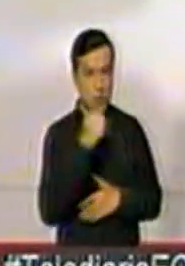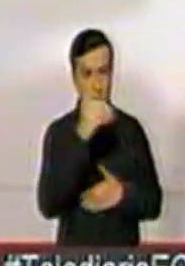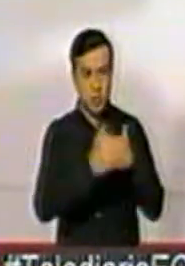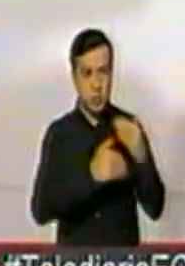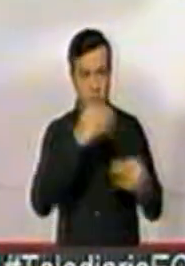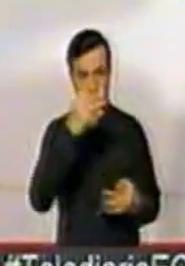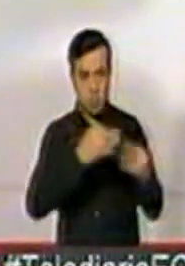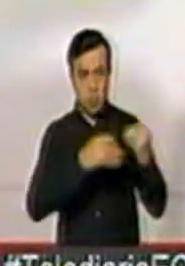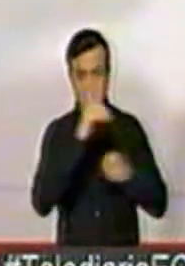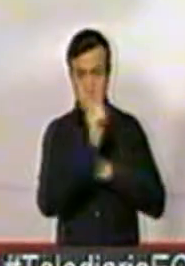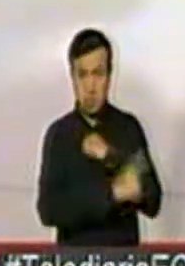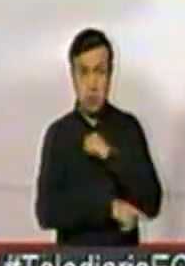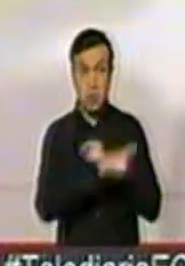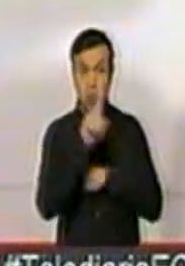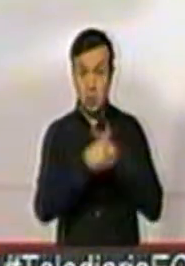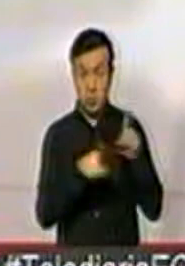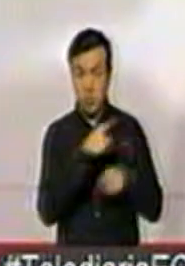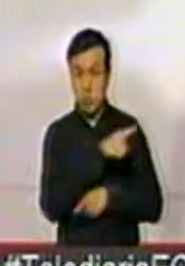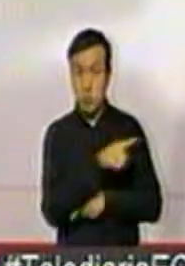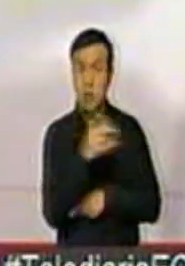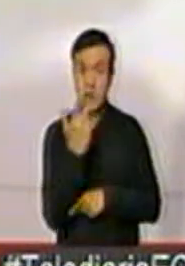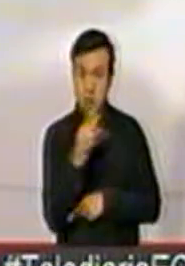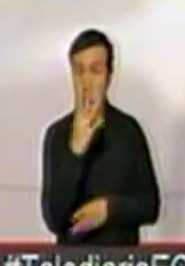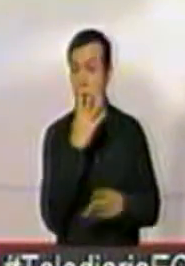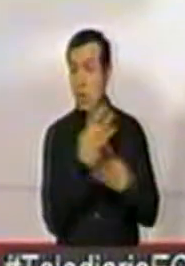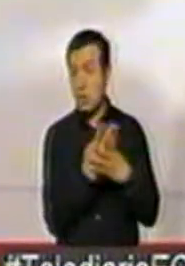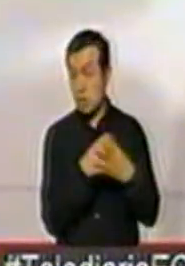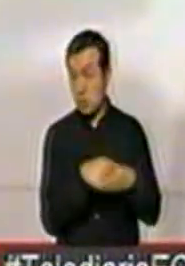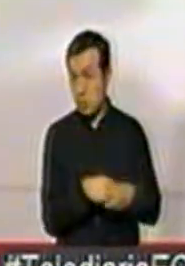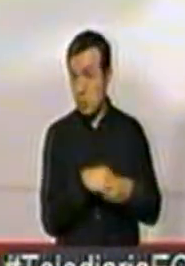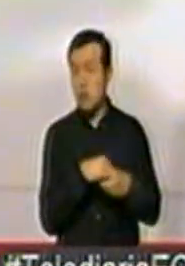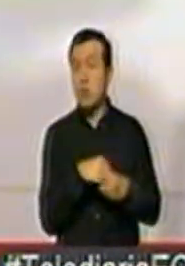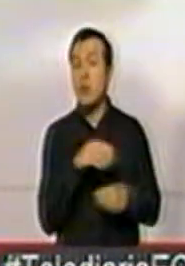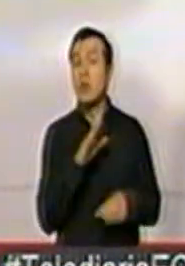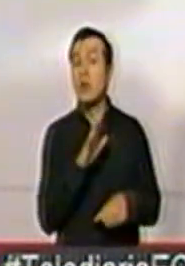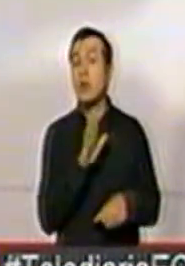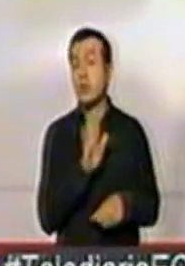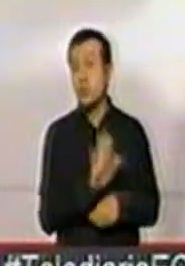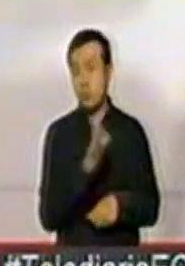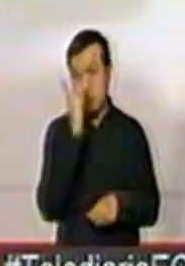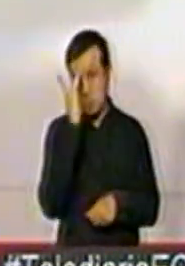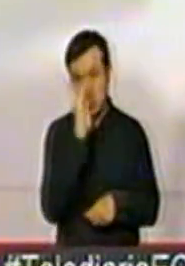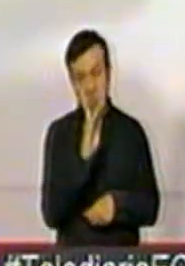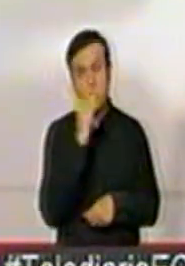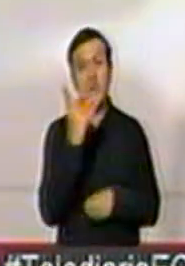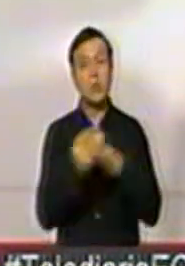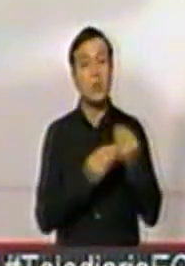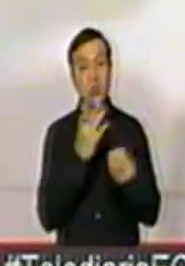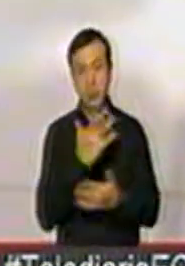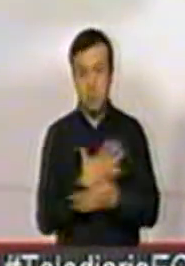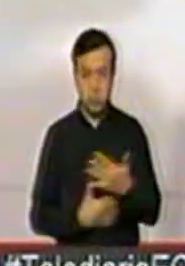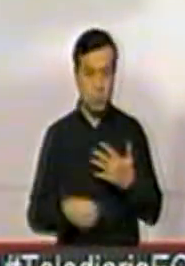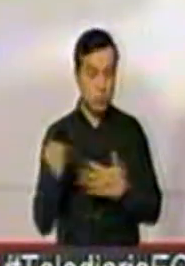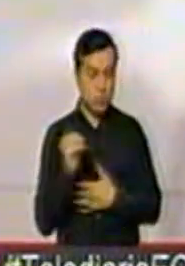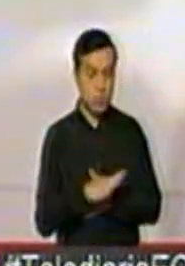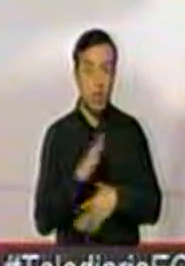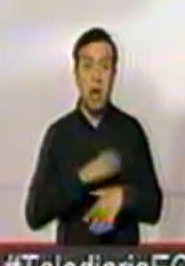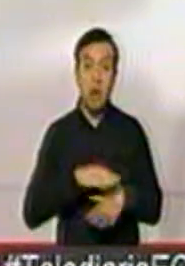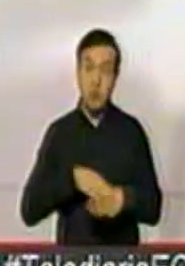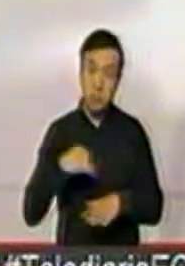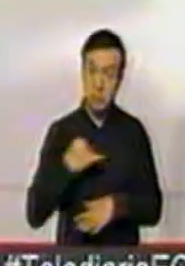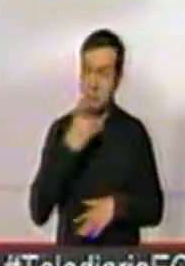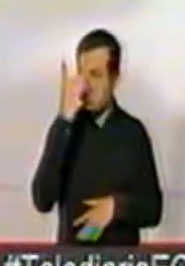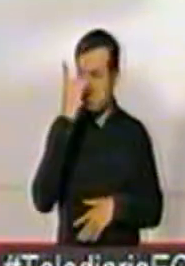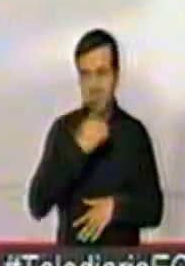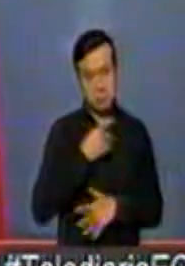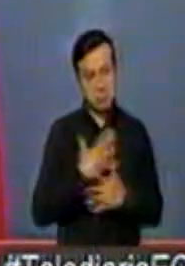a un proceso penal y obviamente muchas de ellas se encuentran pagando cárcel por haber adoptado la decisión de haber abortado por fruto de una violación. ¿Qué Así que